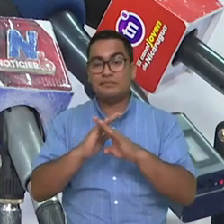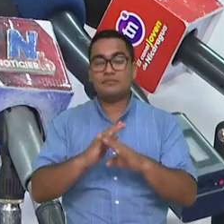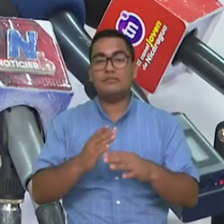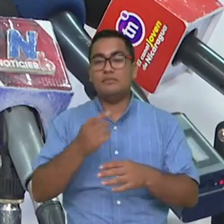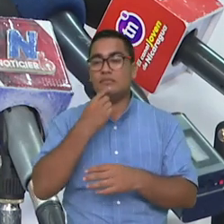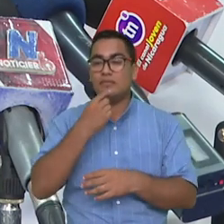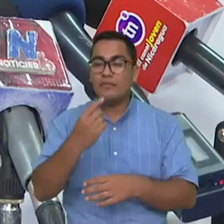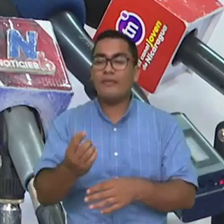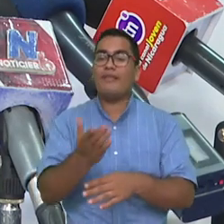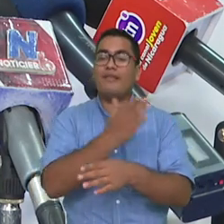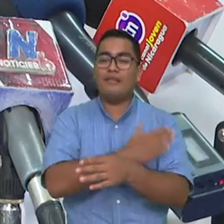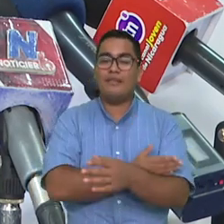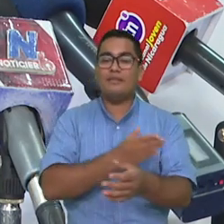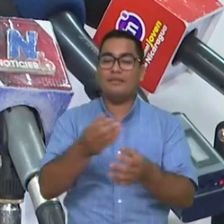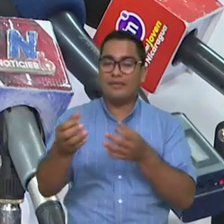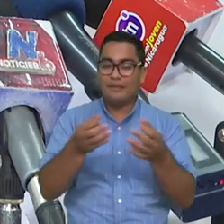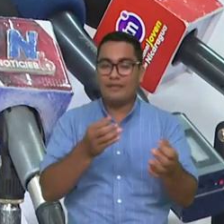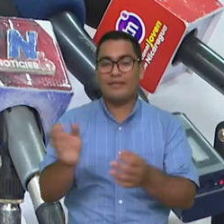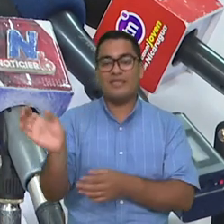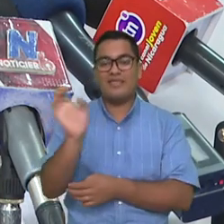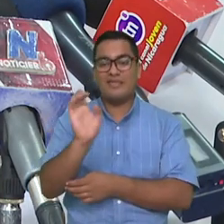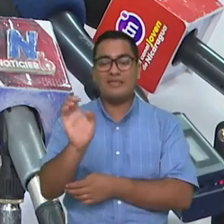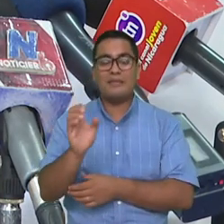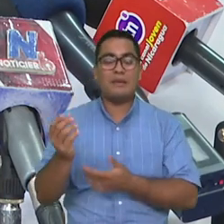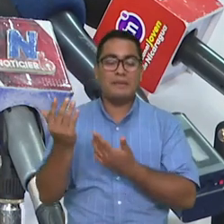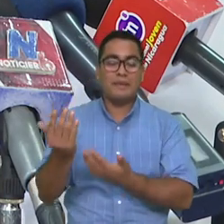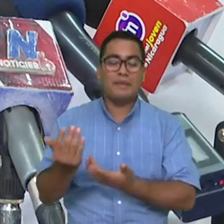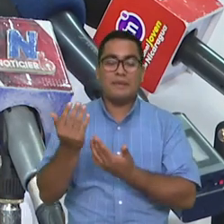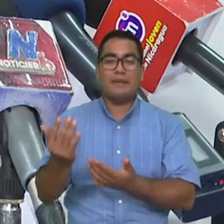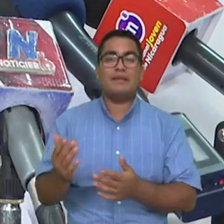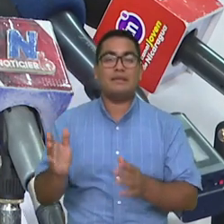diciendo, y desde en enero que nos venimos preparando y que